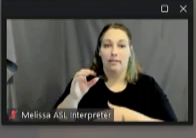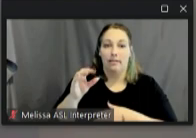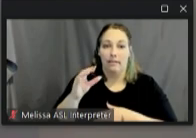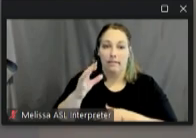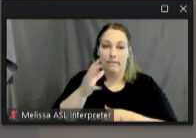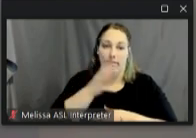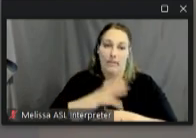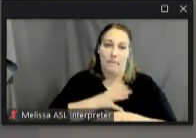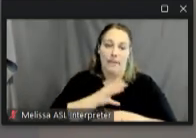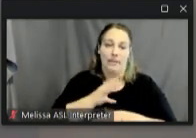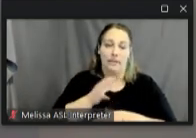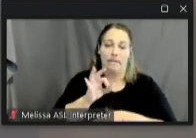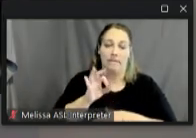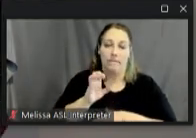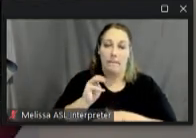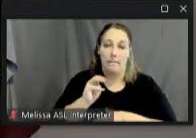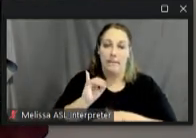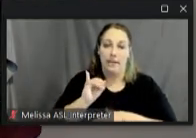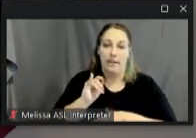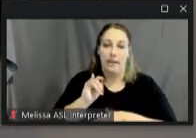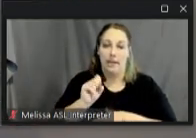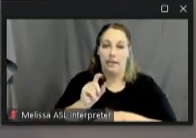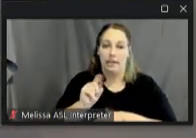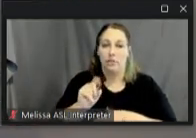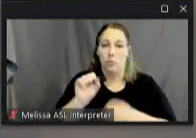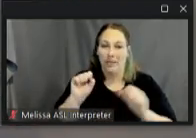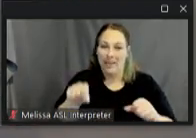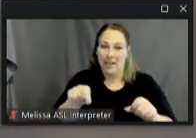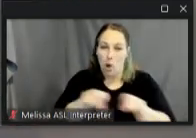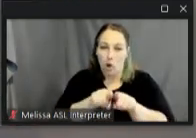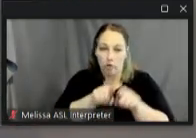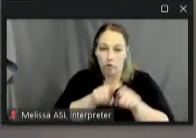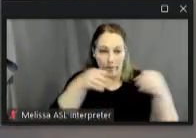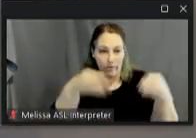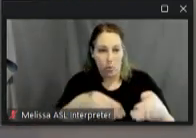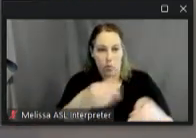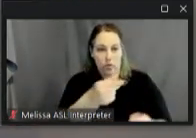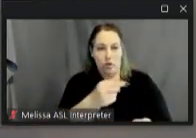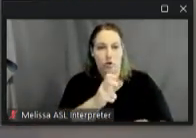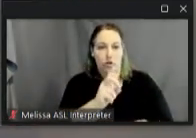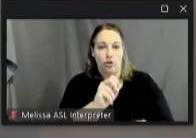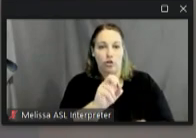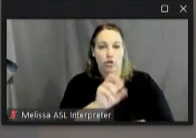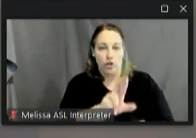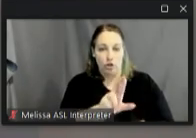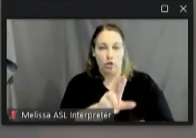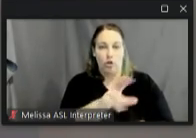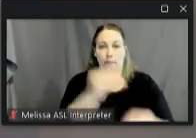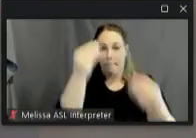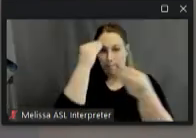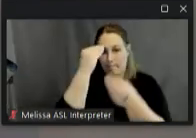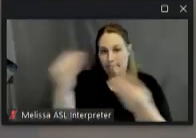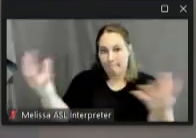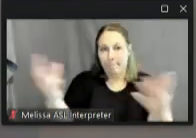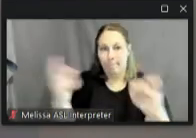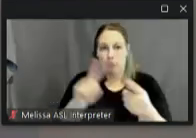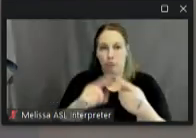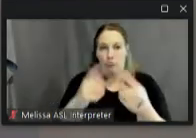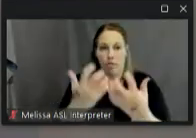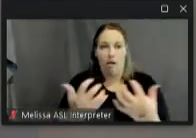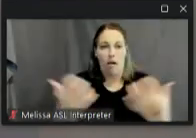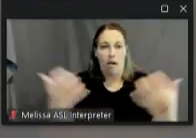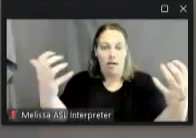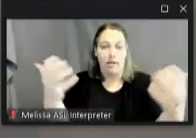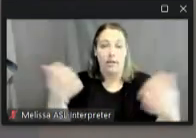nuestra política pública, Tercer Plan de Igualdad y Justicia de Género, ha sido socializada con múltiples sectores,